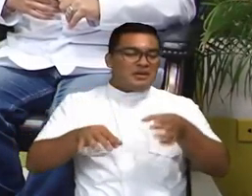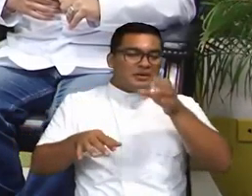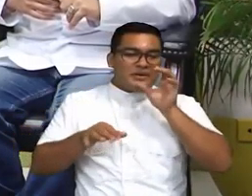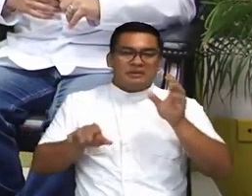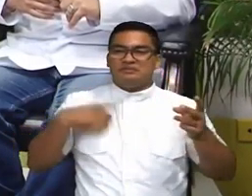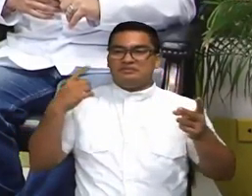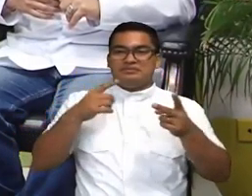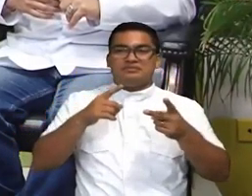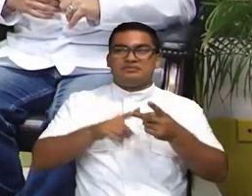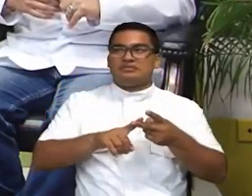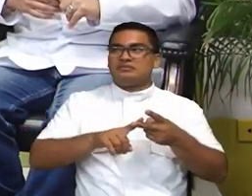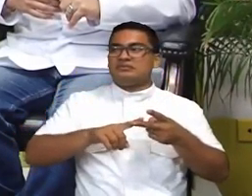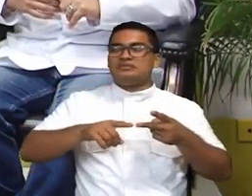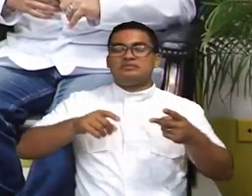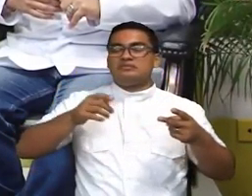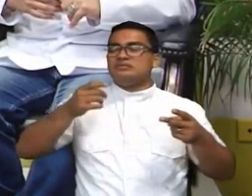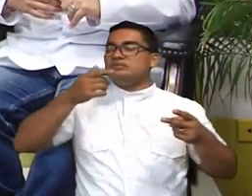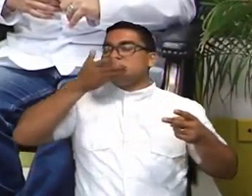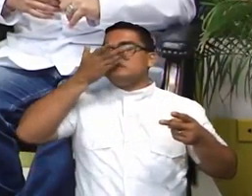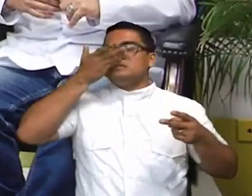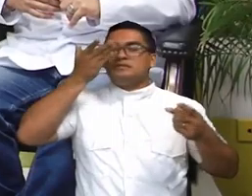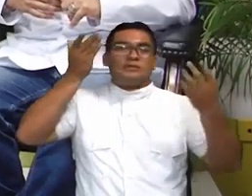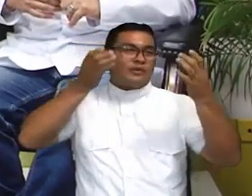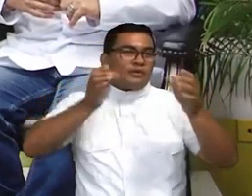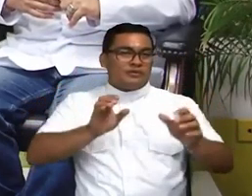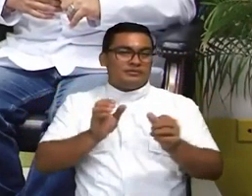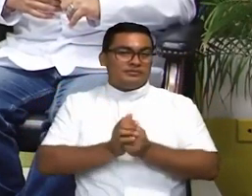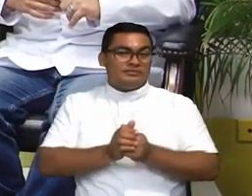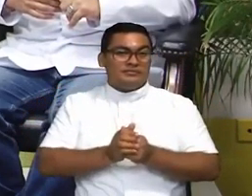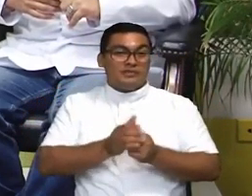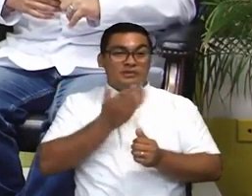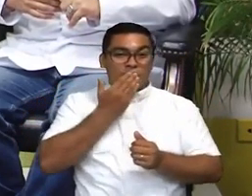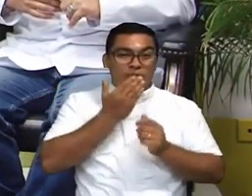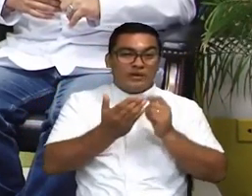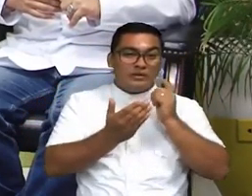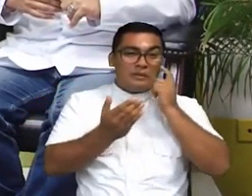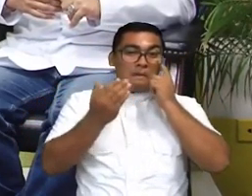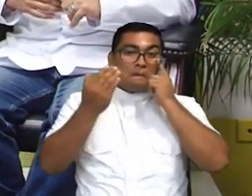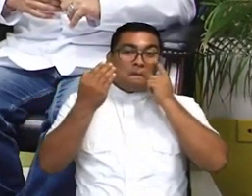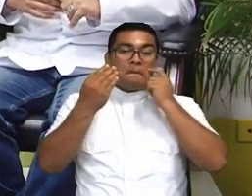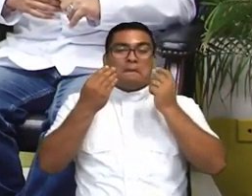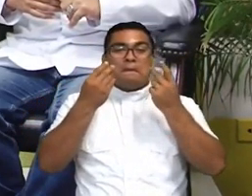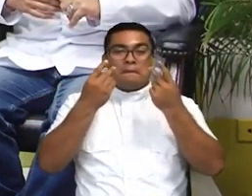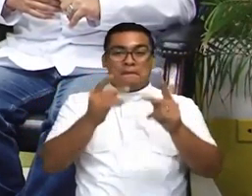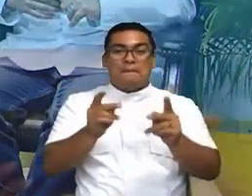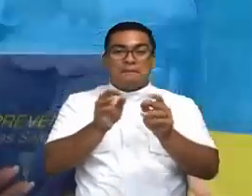las inhalaciones. Eso también es bueno, pero hay que siempre acudir al